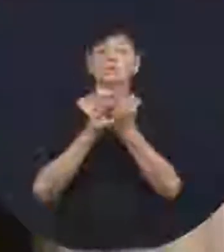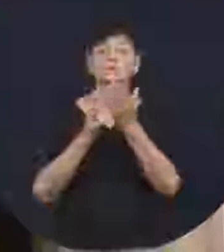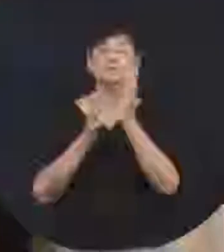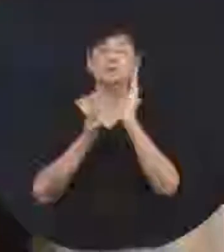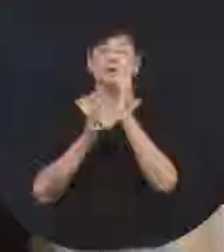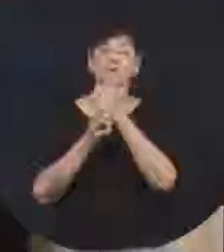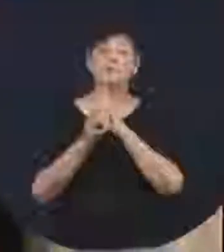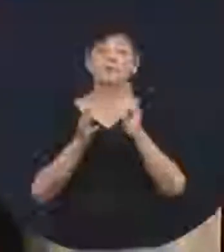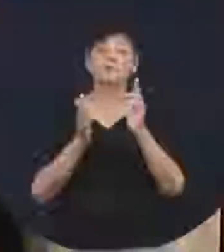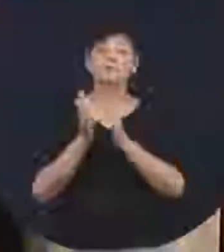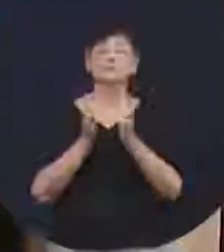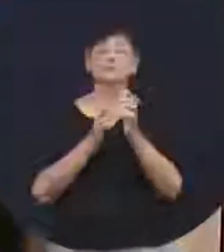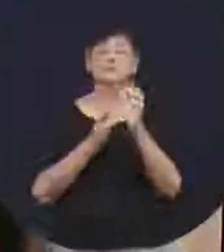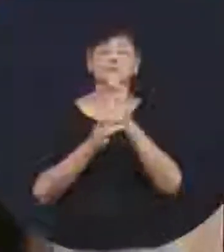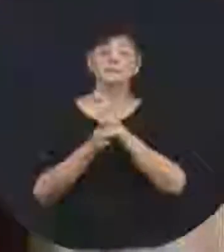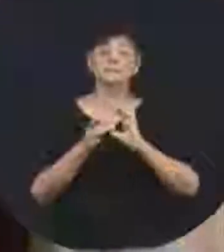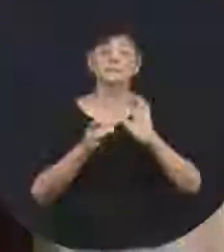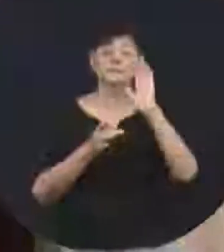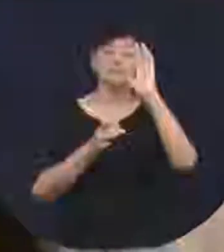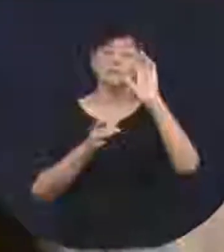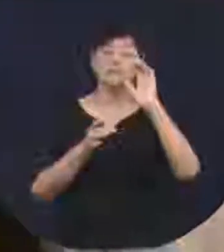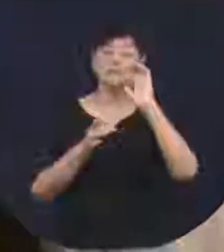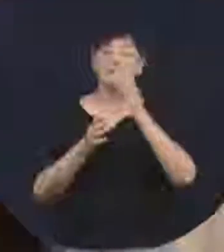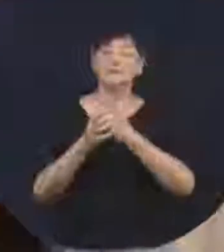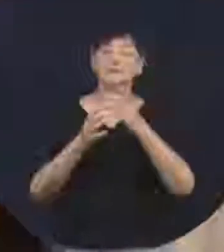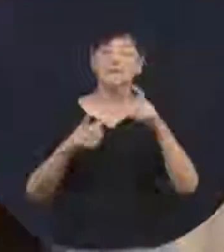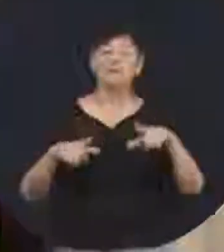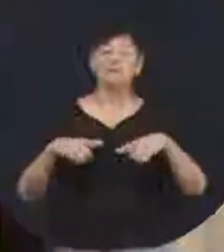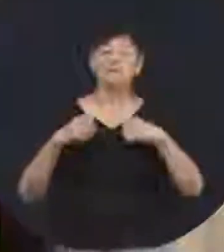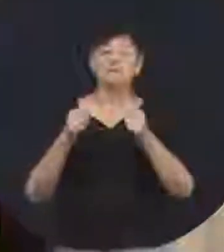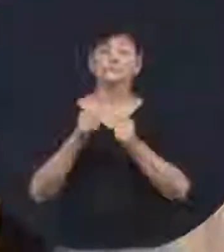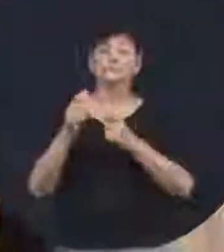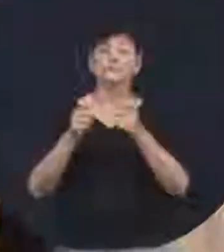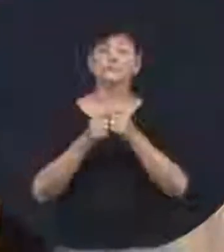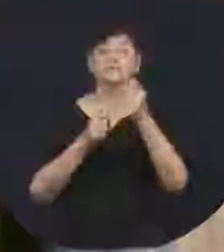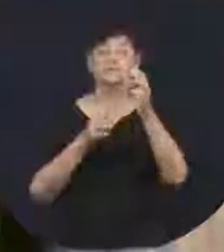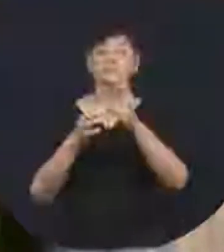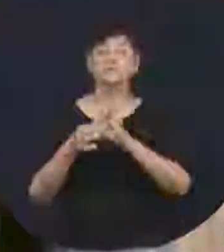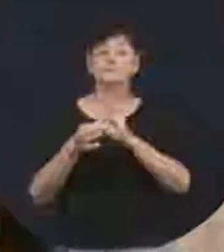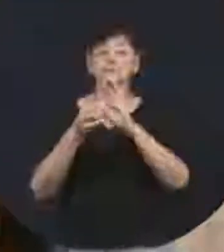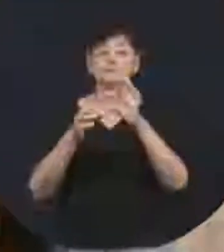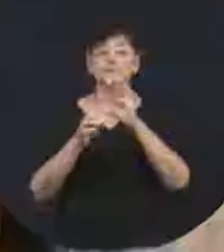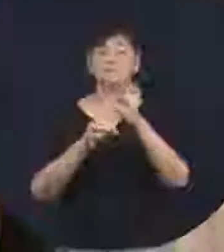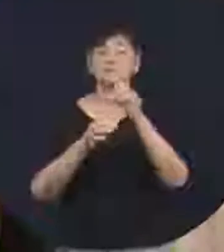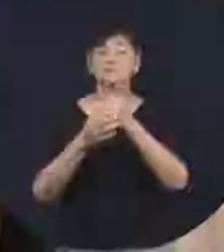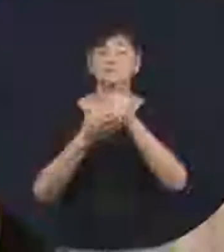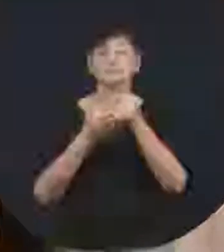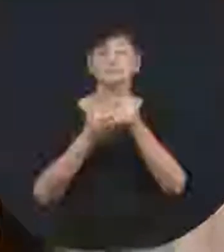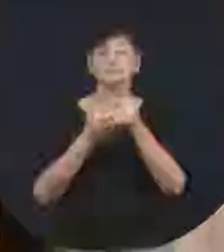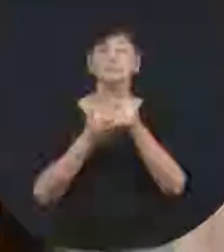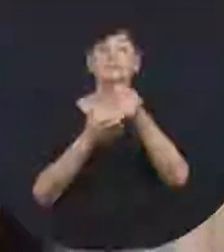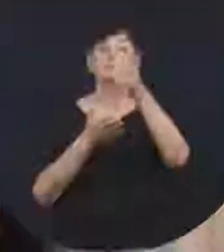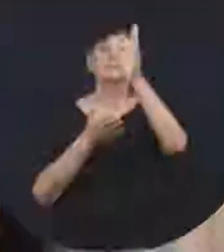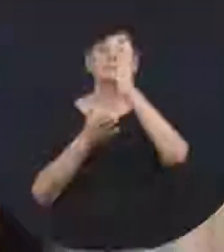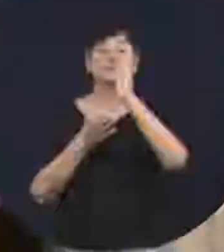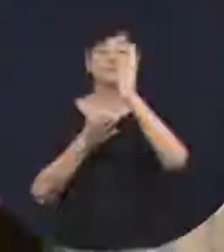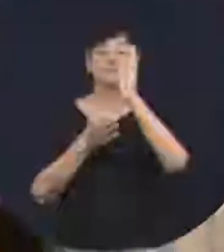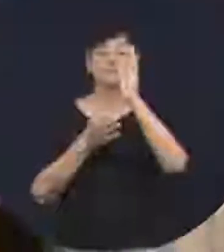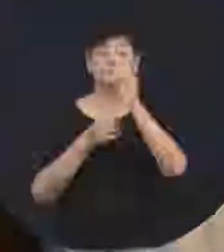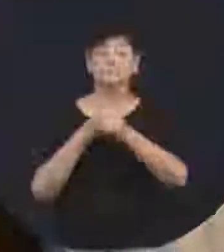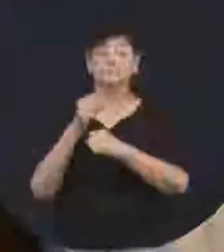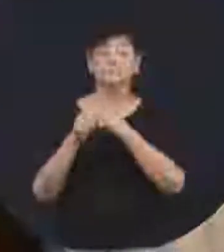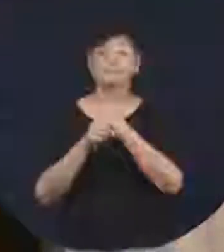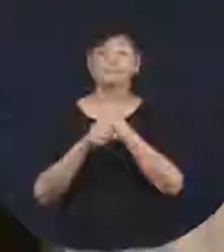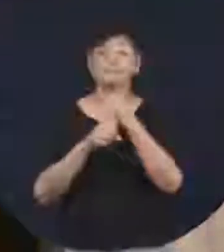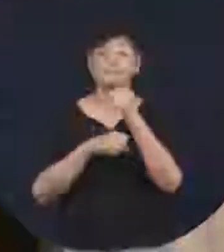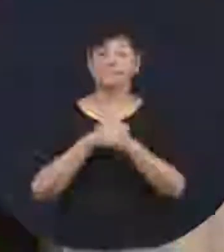Señor Jesucristo, tu Hijo que vive y reina contigo en la unidad del Espíritu Santo y es Dios por los